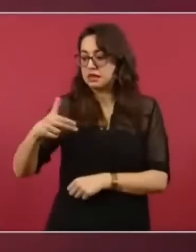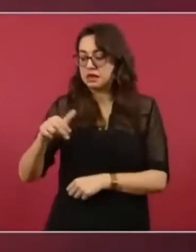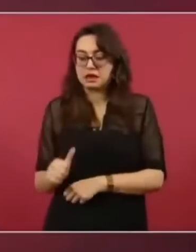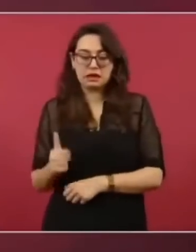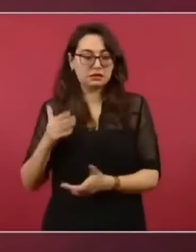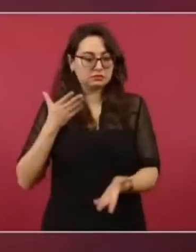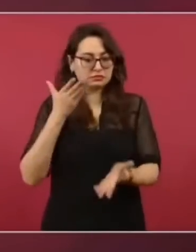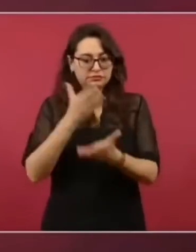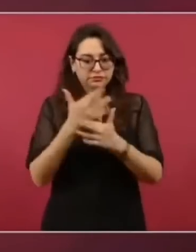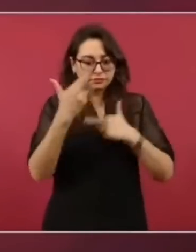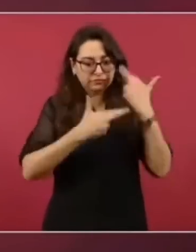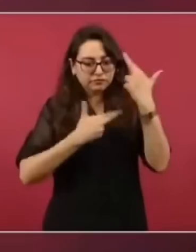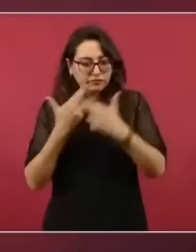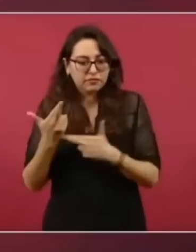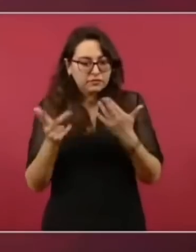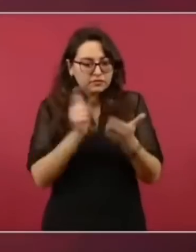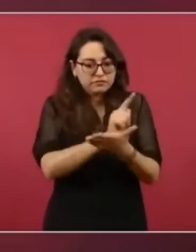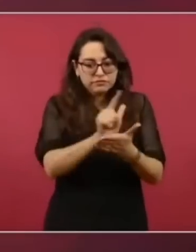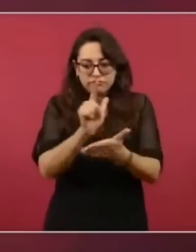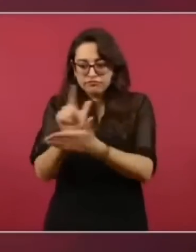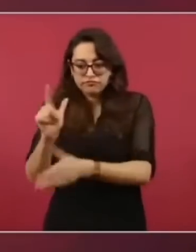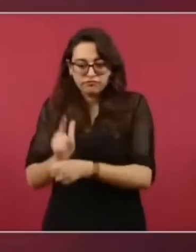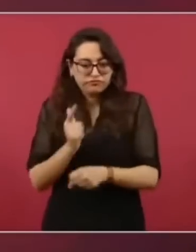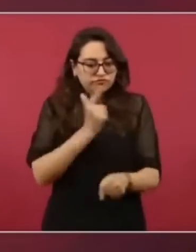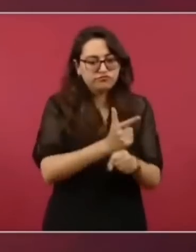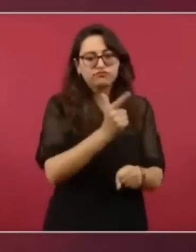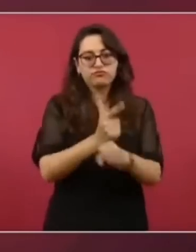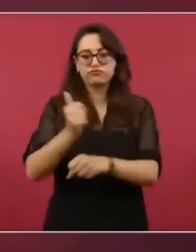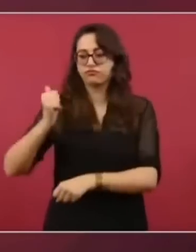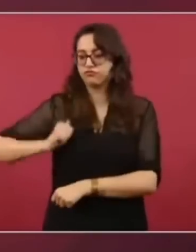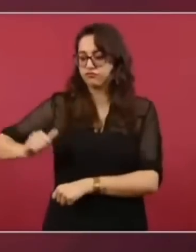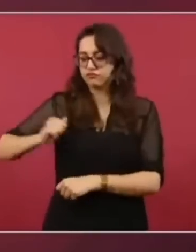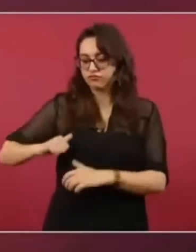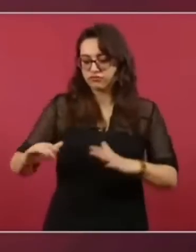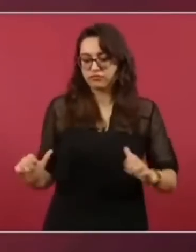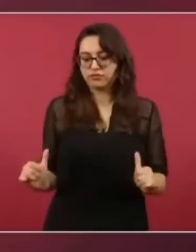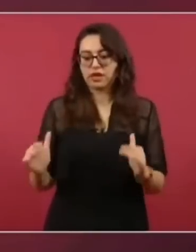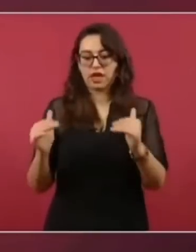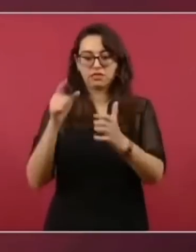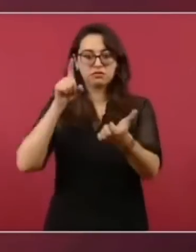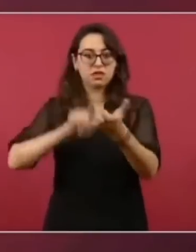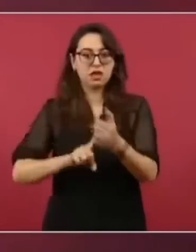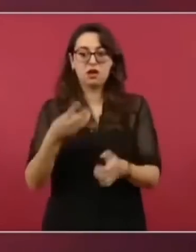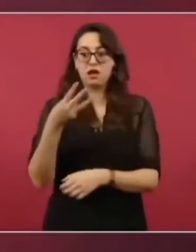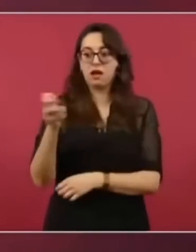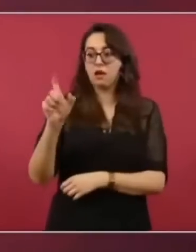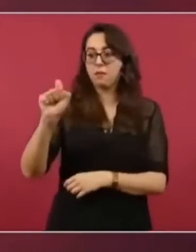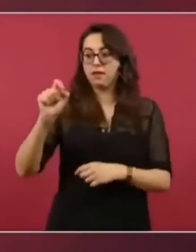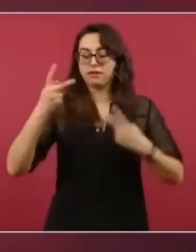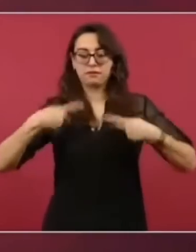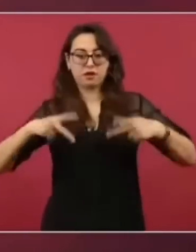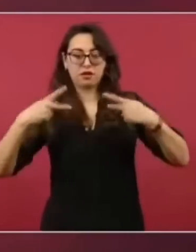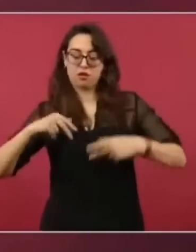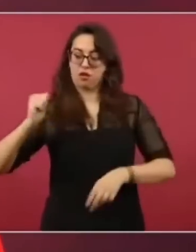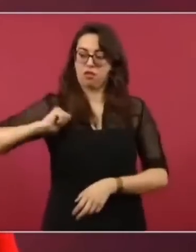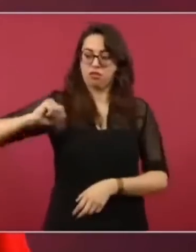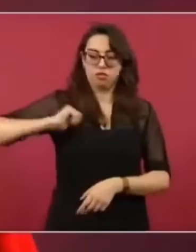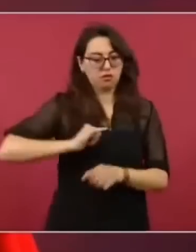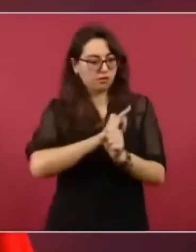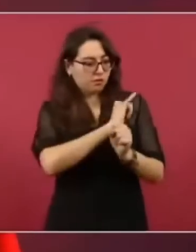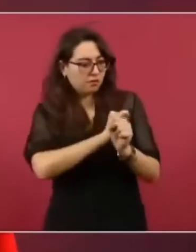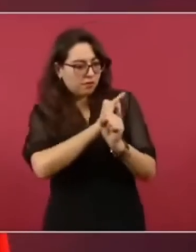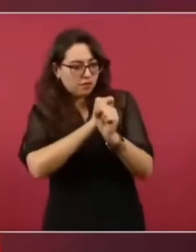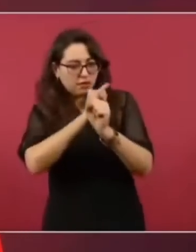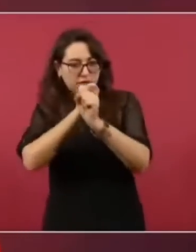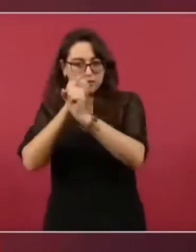precedentes en nuestro país, en el que participan alrededor de 320 arqueólogos. Hay que decir que en donde se